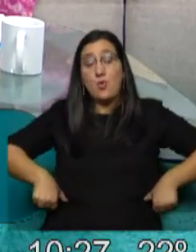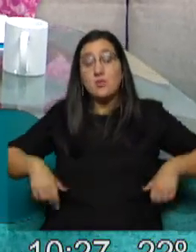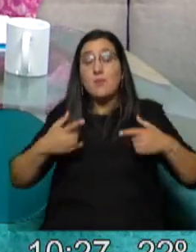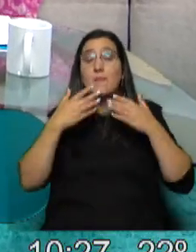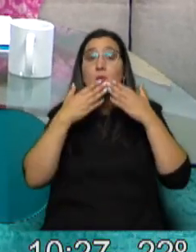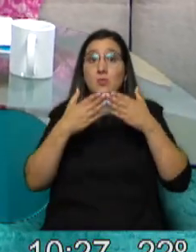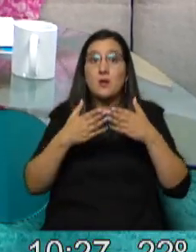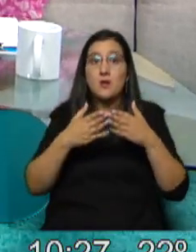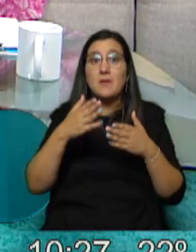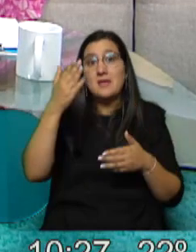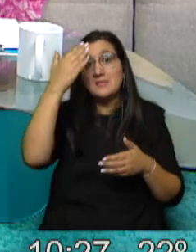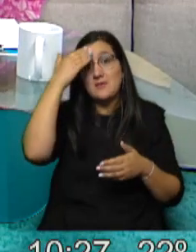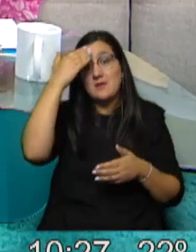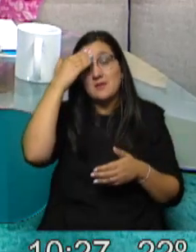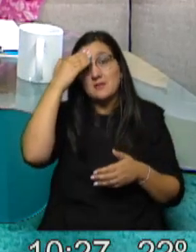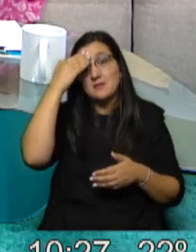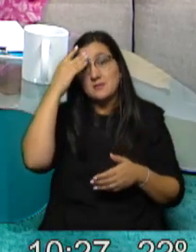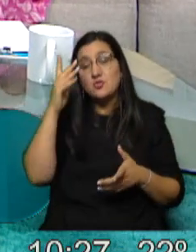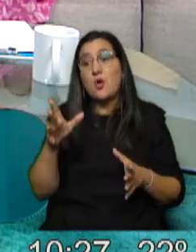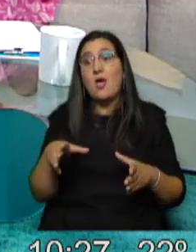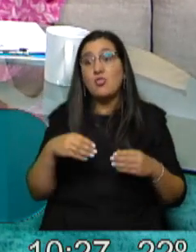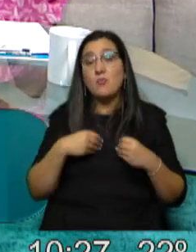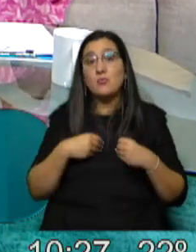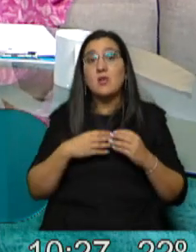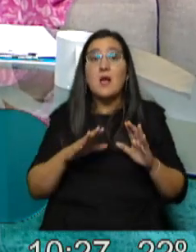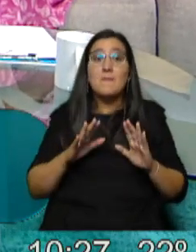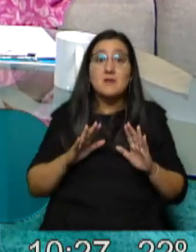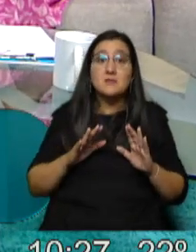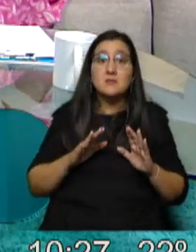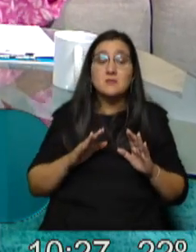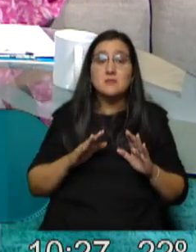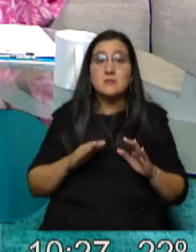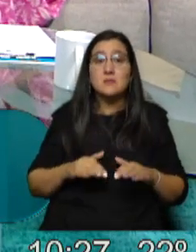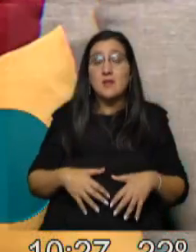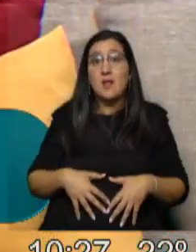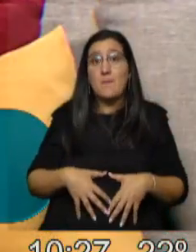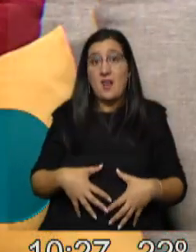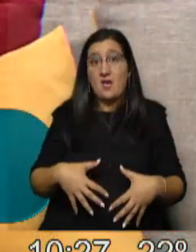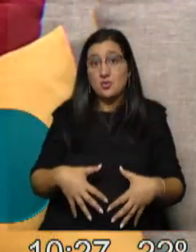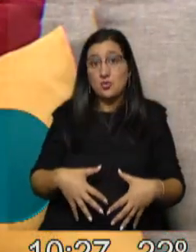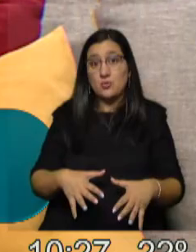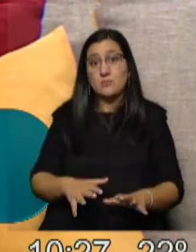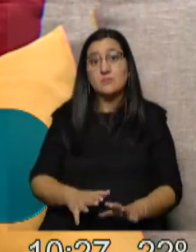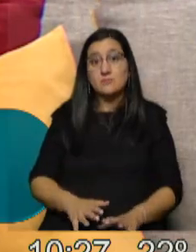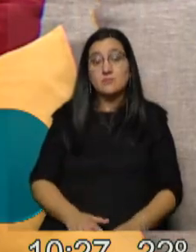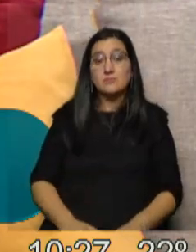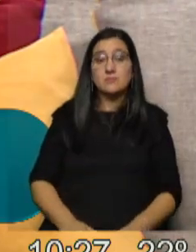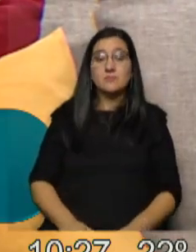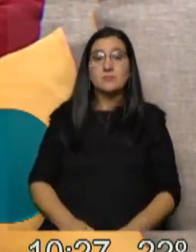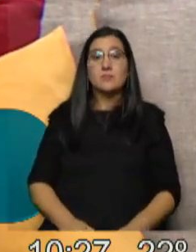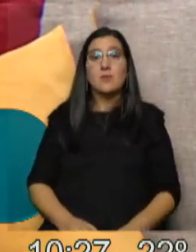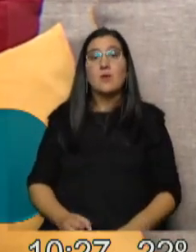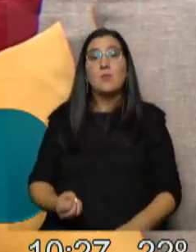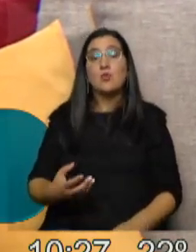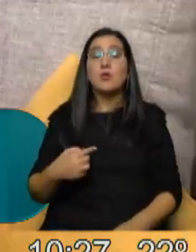sobre todo si es hembra, para saber si yo además no estoy adoptando algo que tiene un regalito adentro. Claro, vos que, tal cual, te había pensado realidad, en eso.